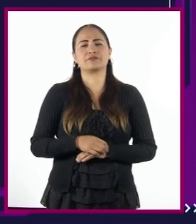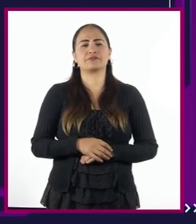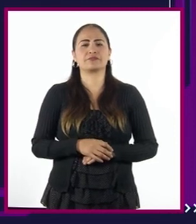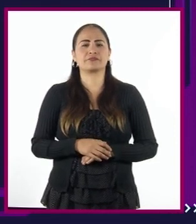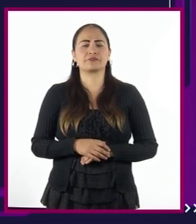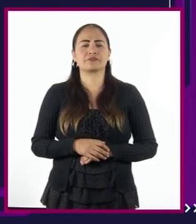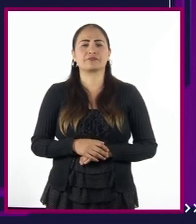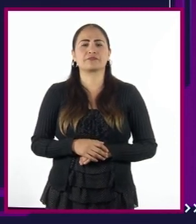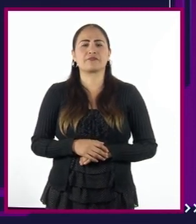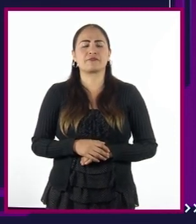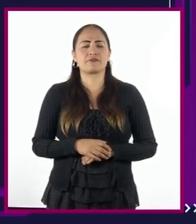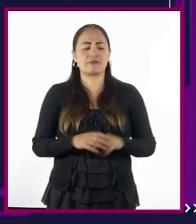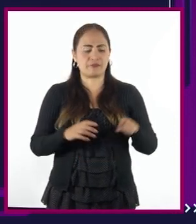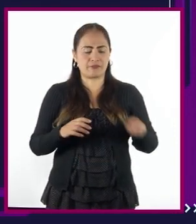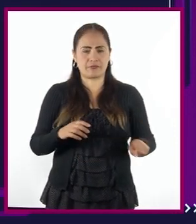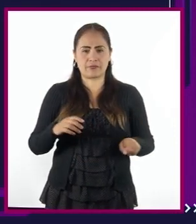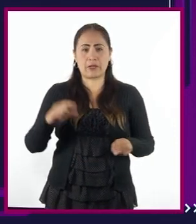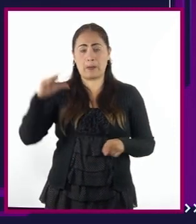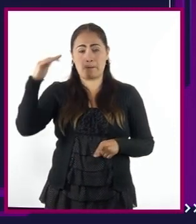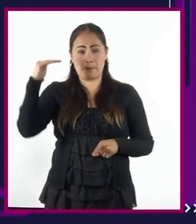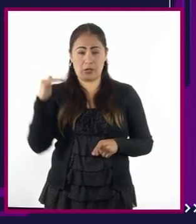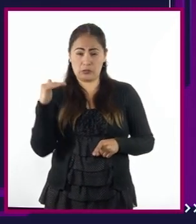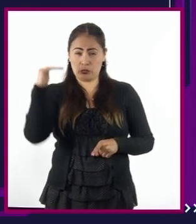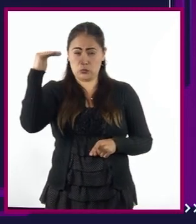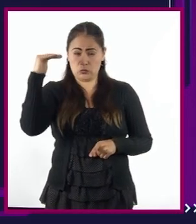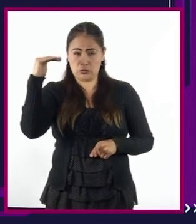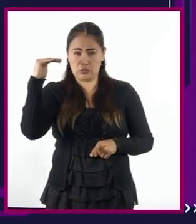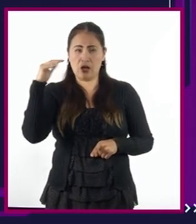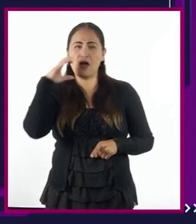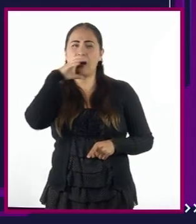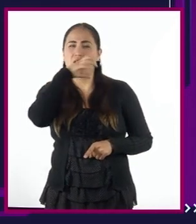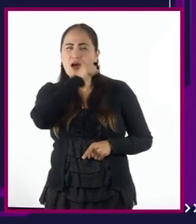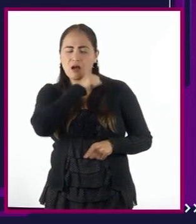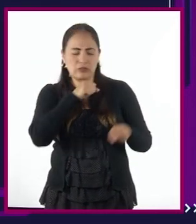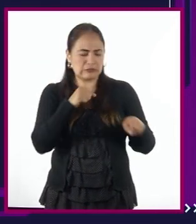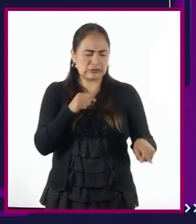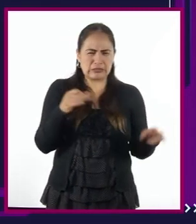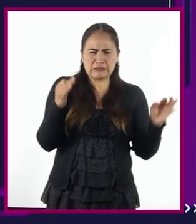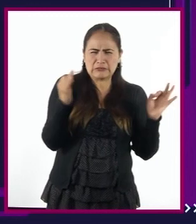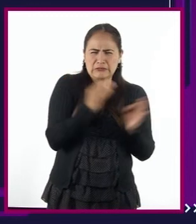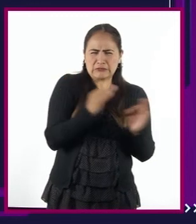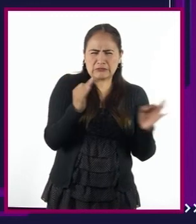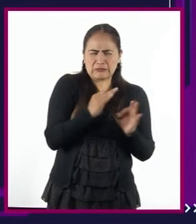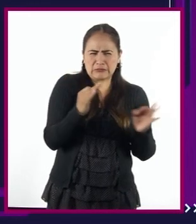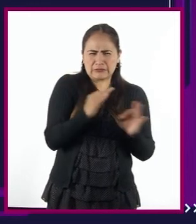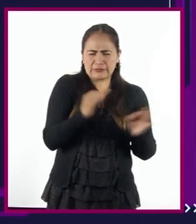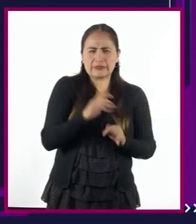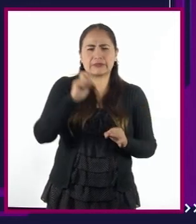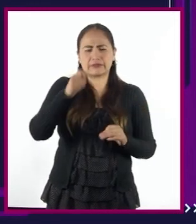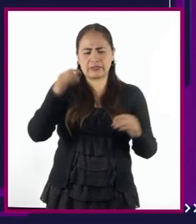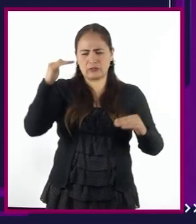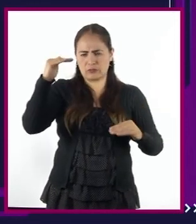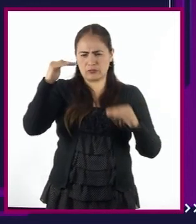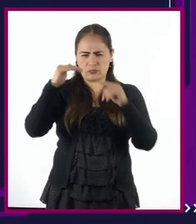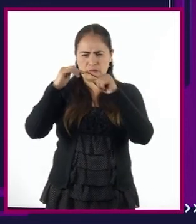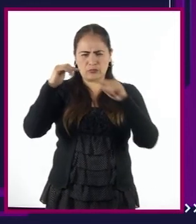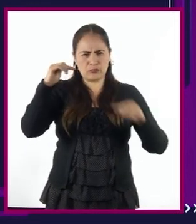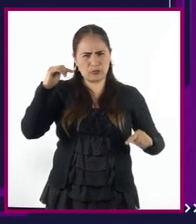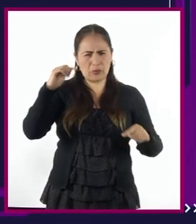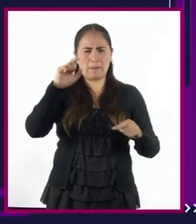la diferencia entre la temperatura más alta y la más baja es de 25 grados